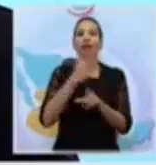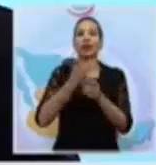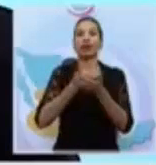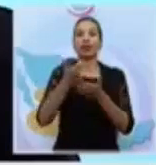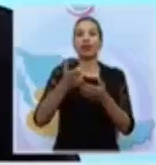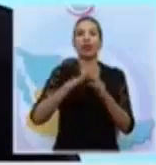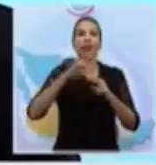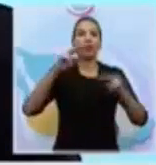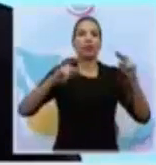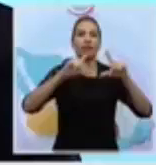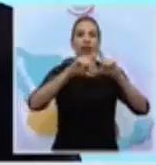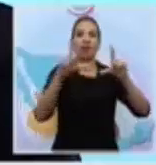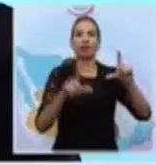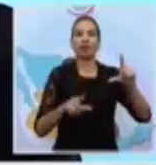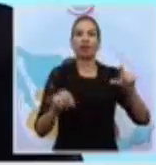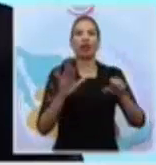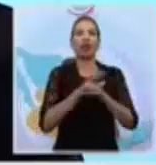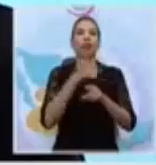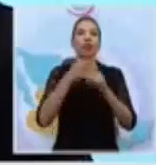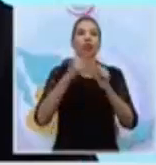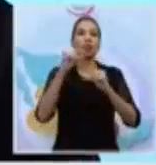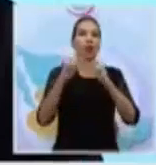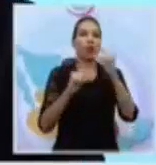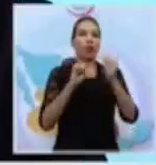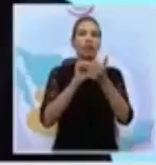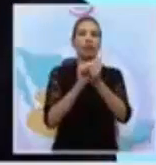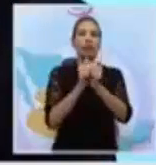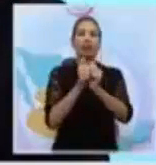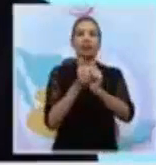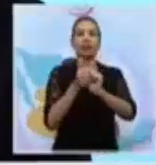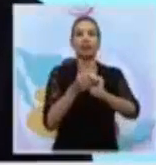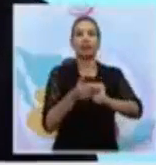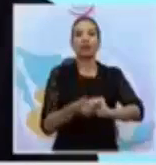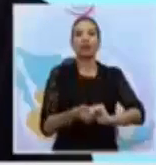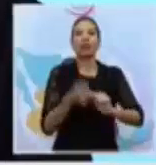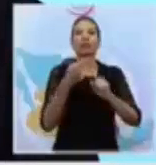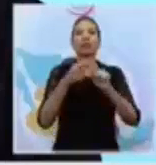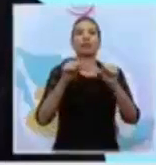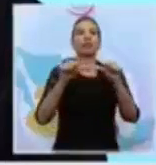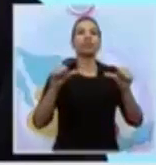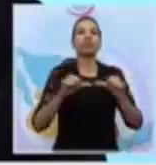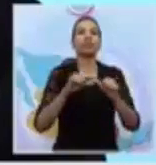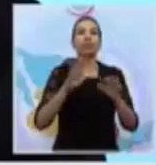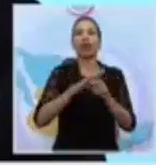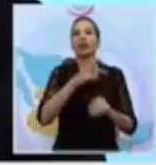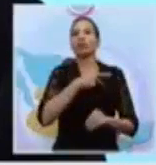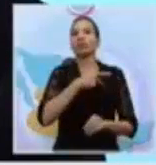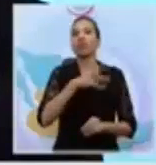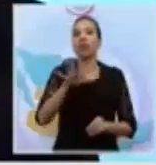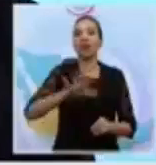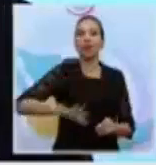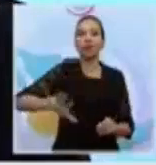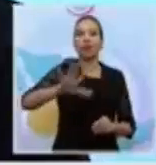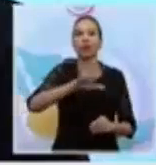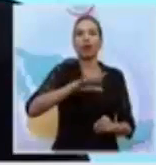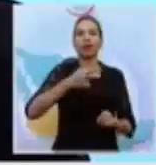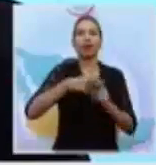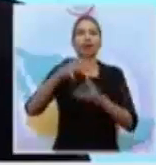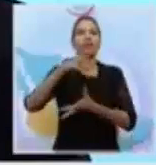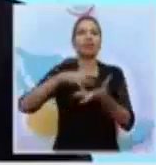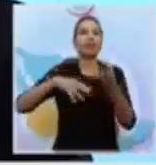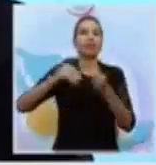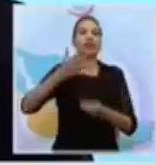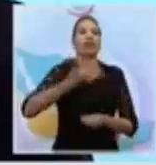nivel nacional, de manera gradual y comenzando por las áreas de mayor pobreza, las